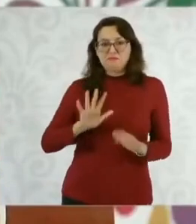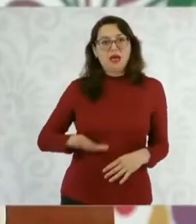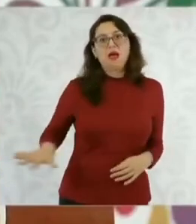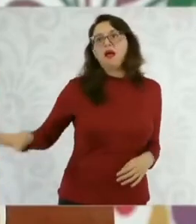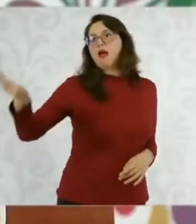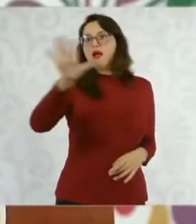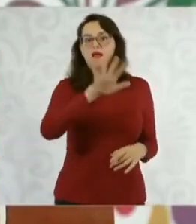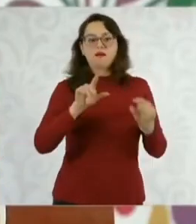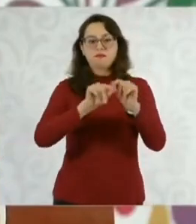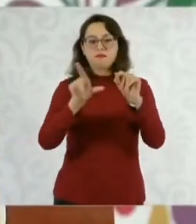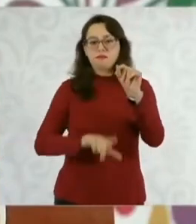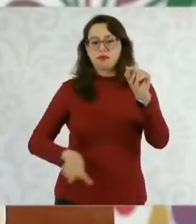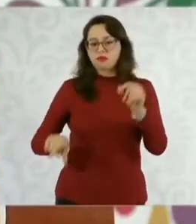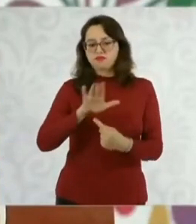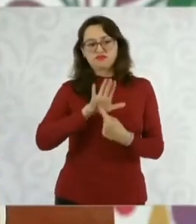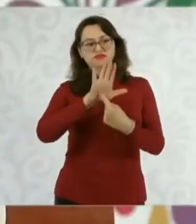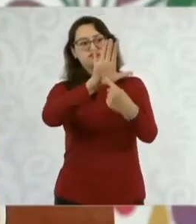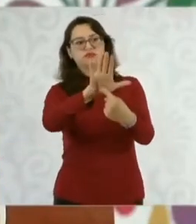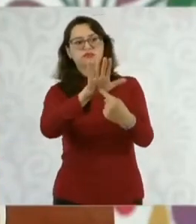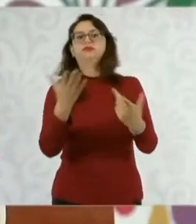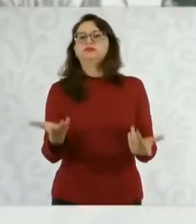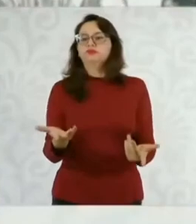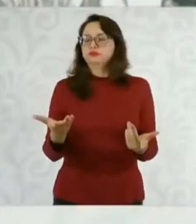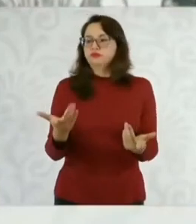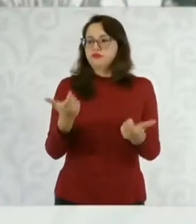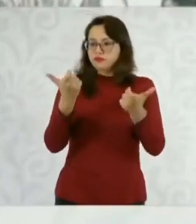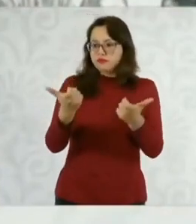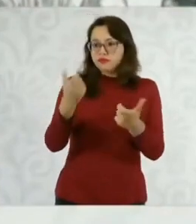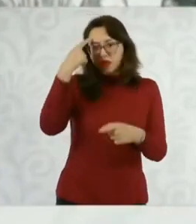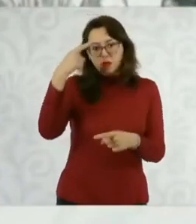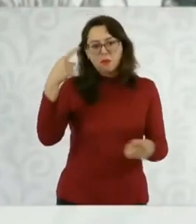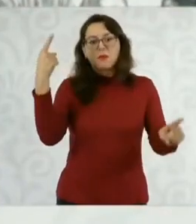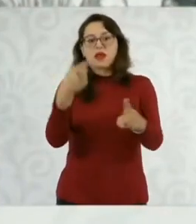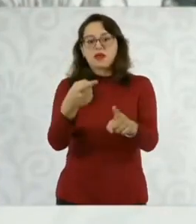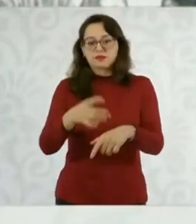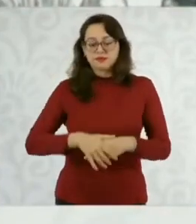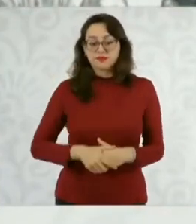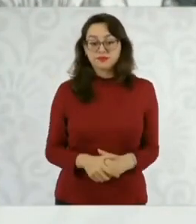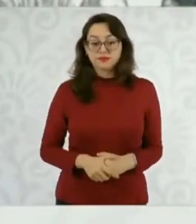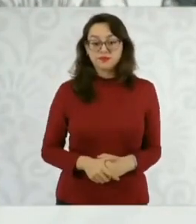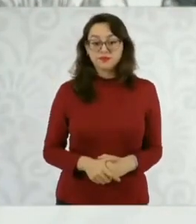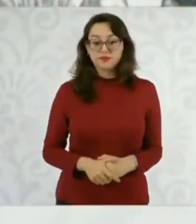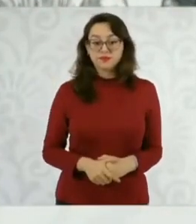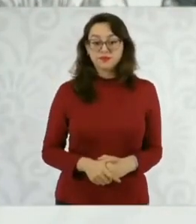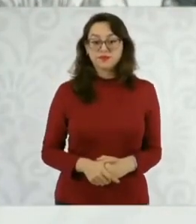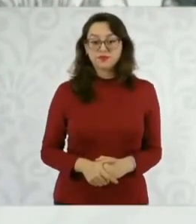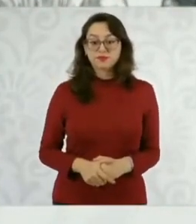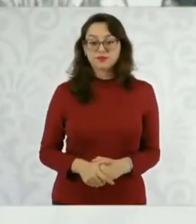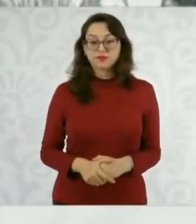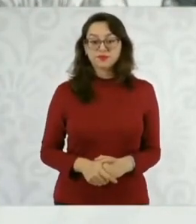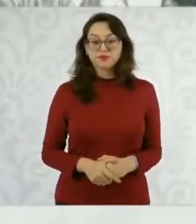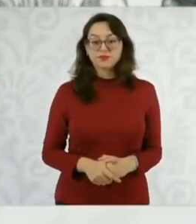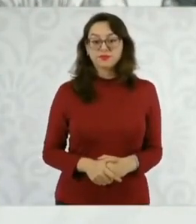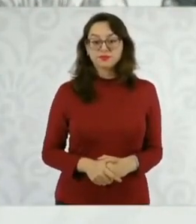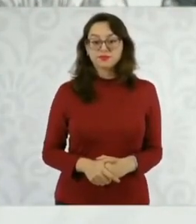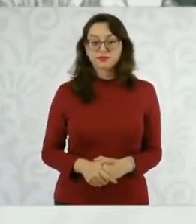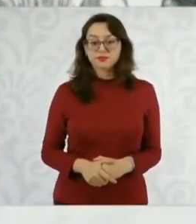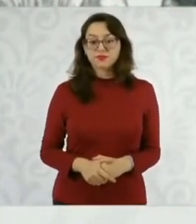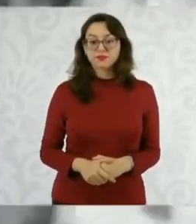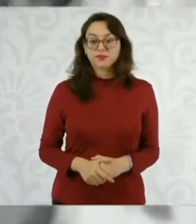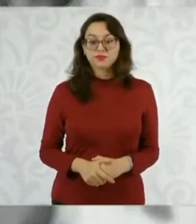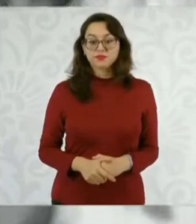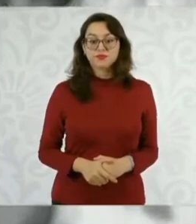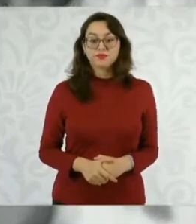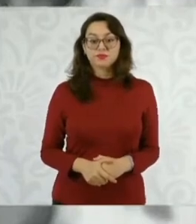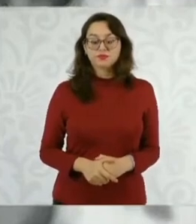México, por qué se requieren más recursos y en qué se van a utilizar los que tienen. ¿De dónde vendrían estos recursos?